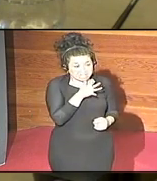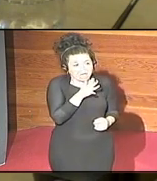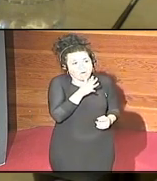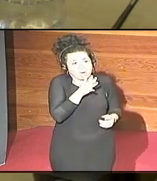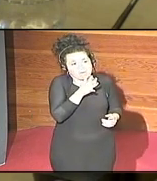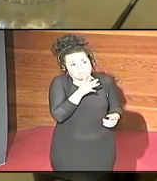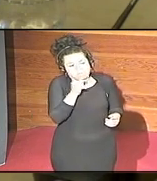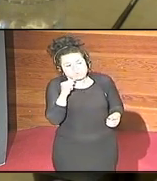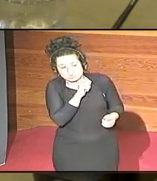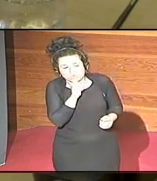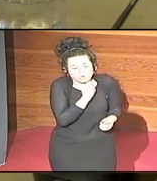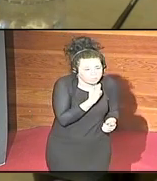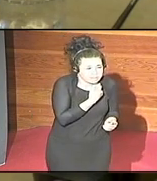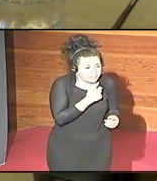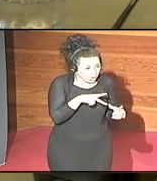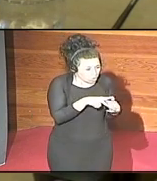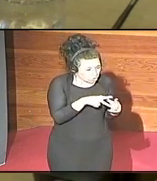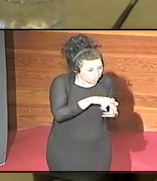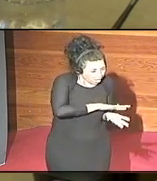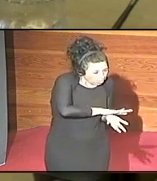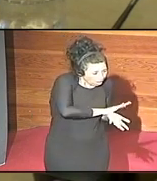rusófonos, pero como tendencia social